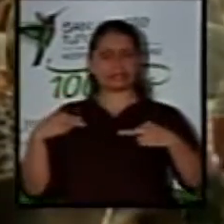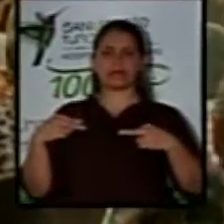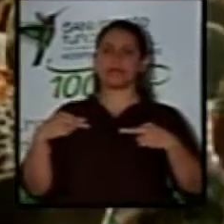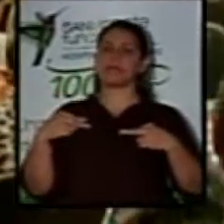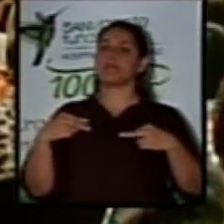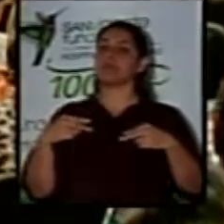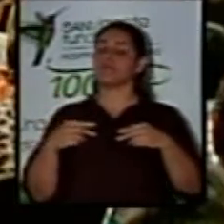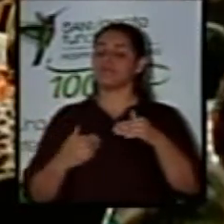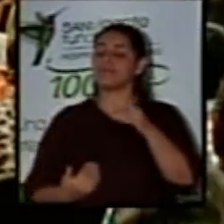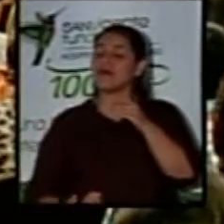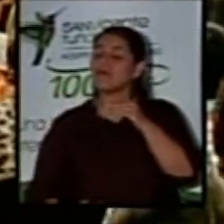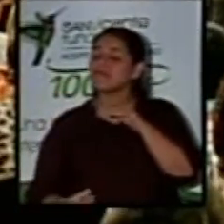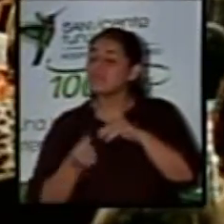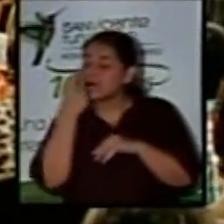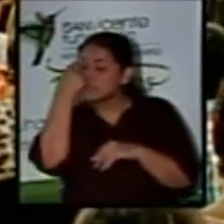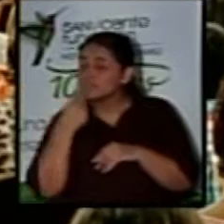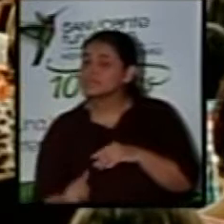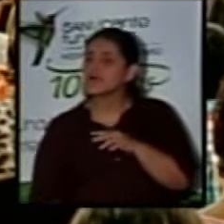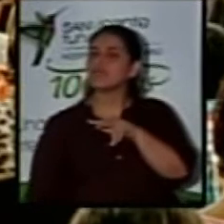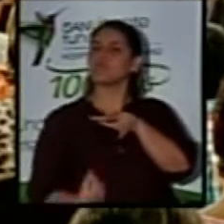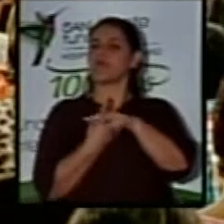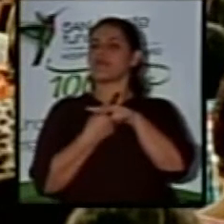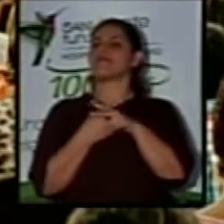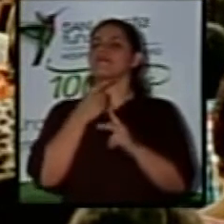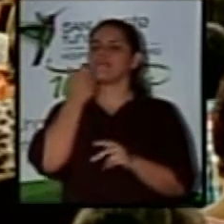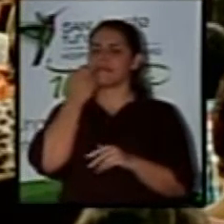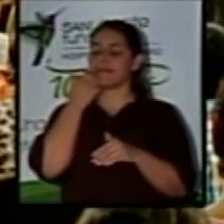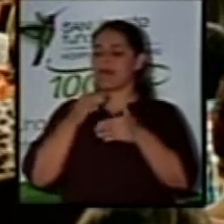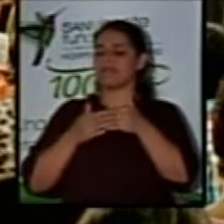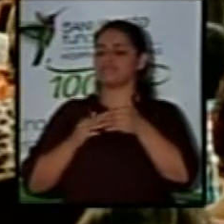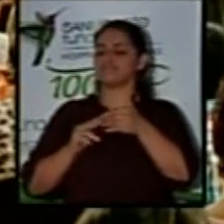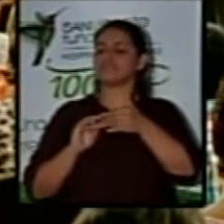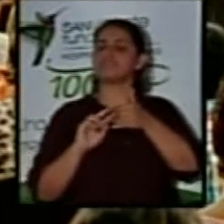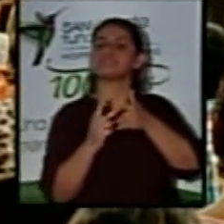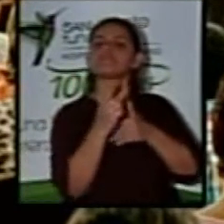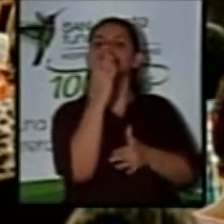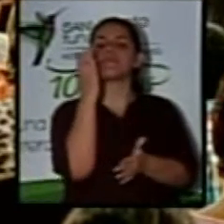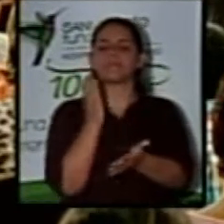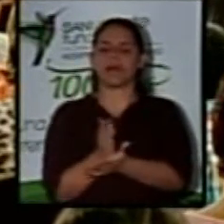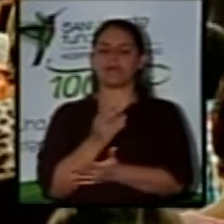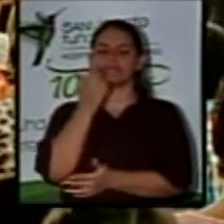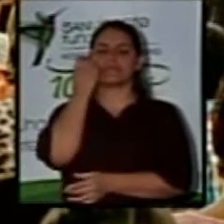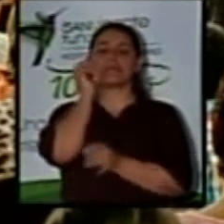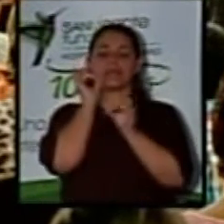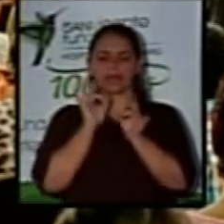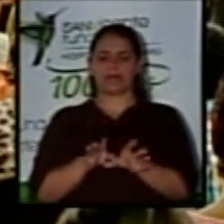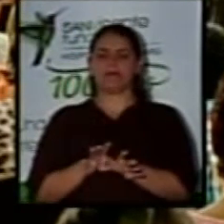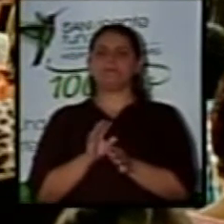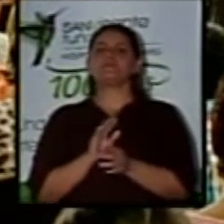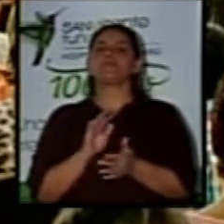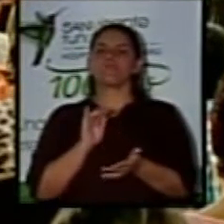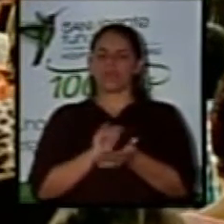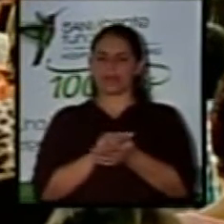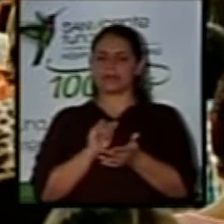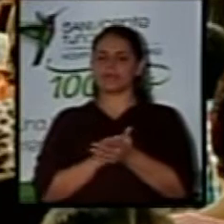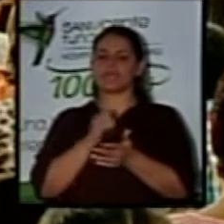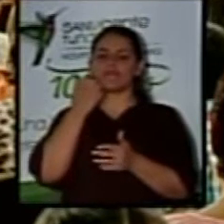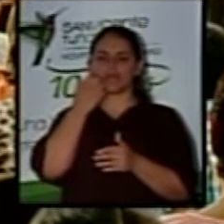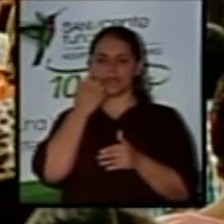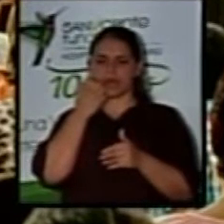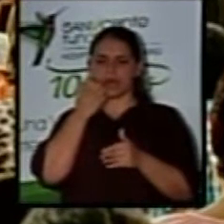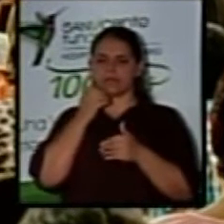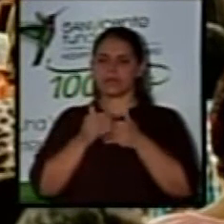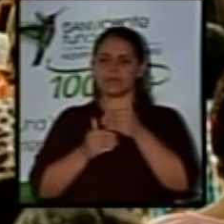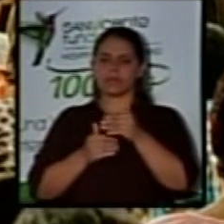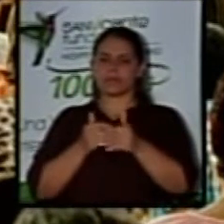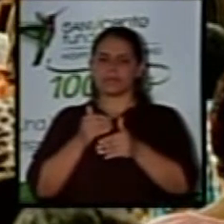ser el inicio de la enfermedad venosa, que puede llegar a ser más grave, ¿cierto? Entonces, a medida que la enfermedad avanza, porque puede